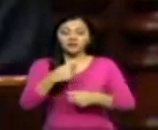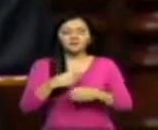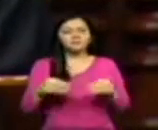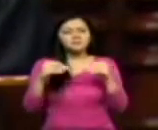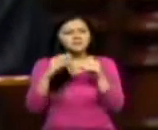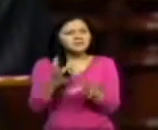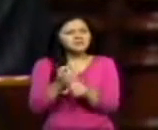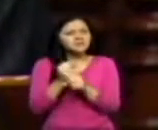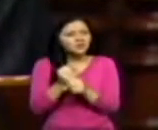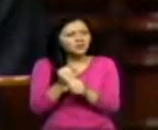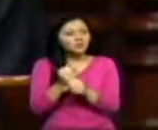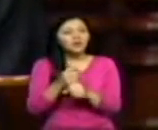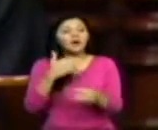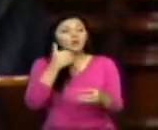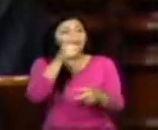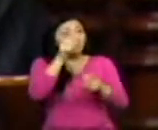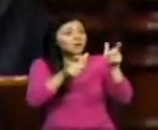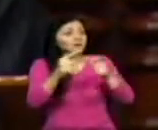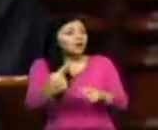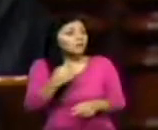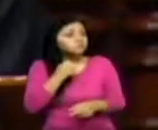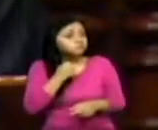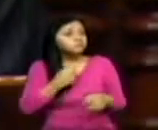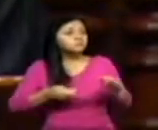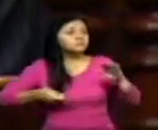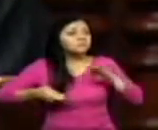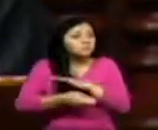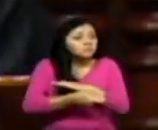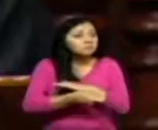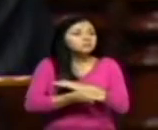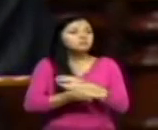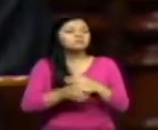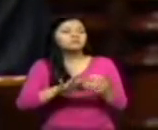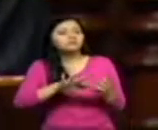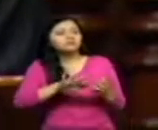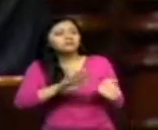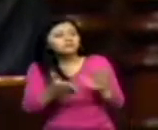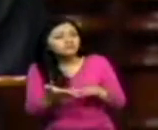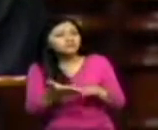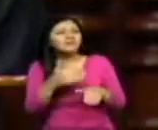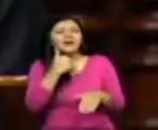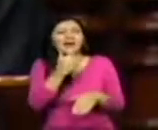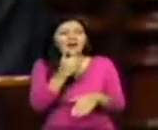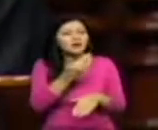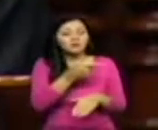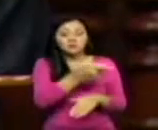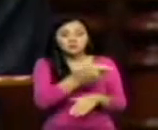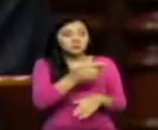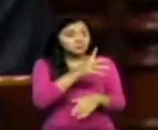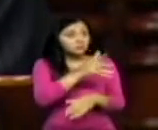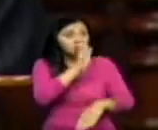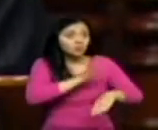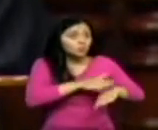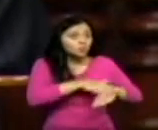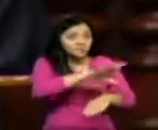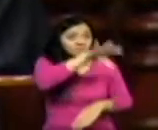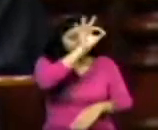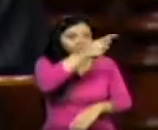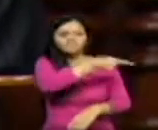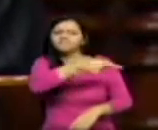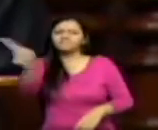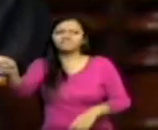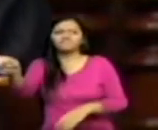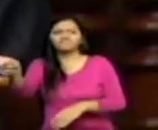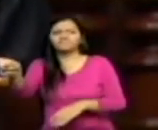quedará crimen impune. Los culpables serán entregados al sistema